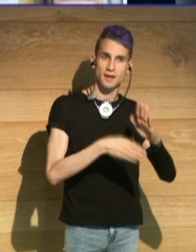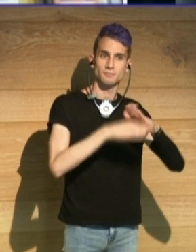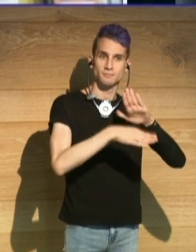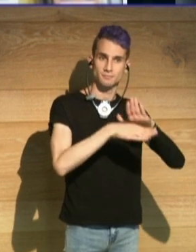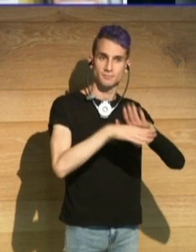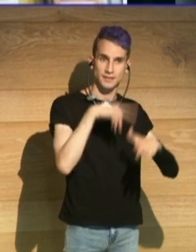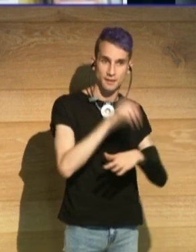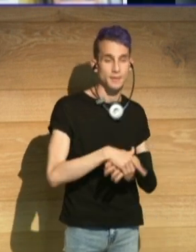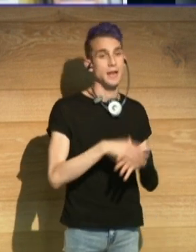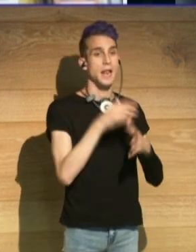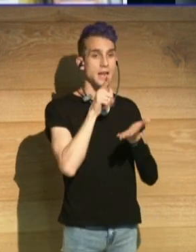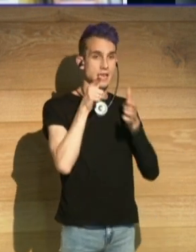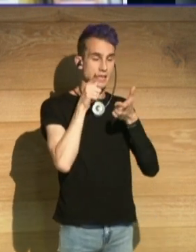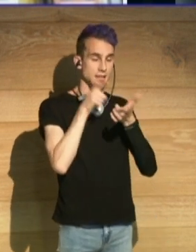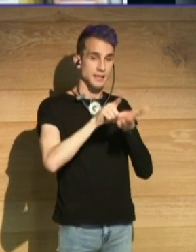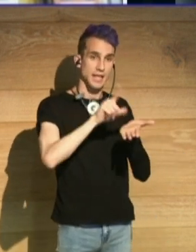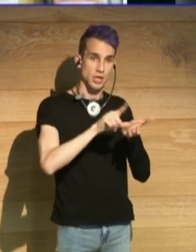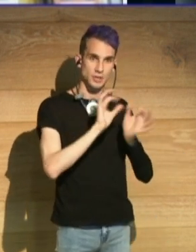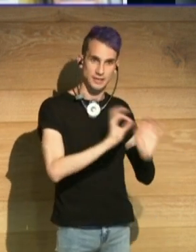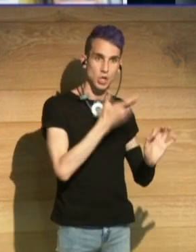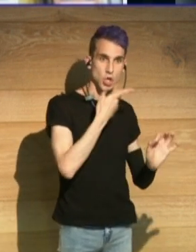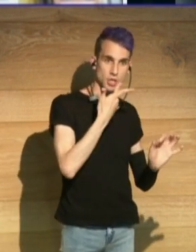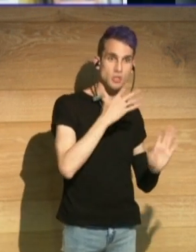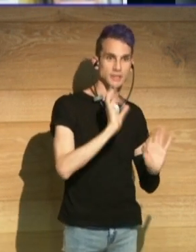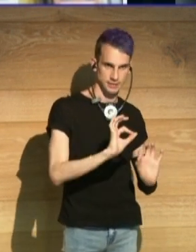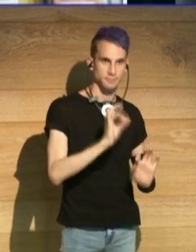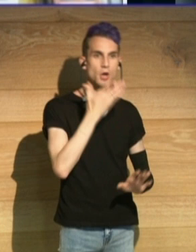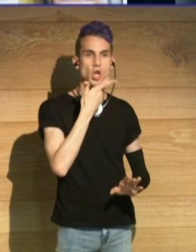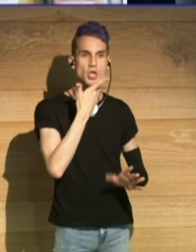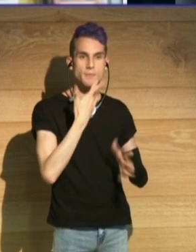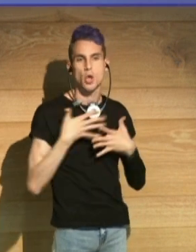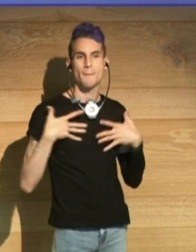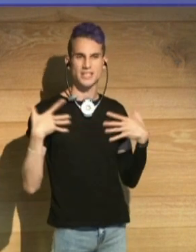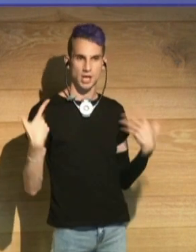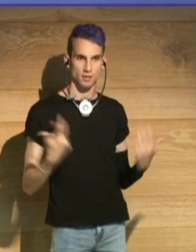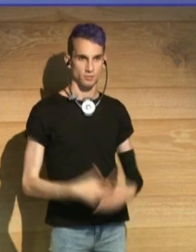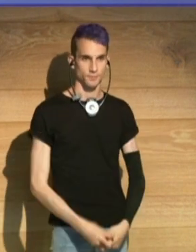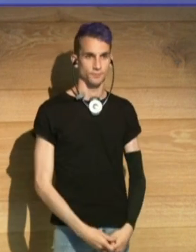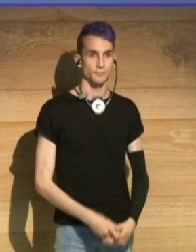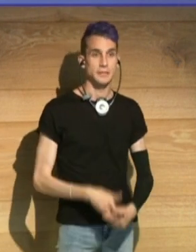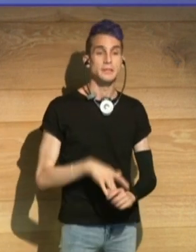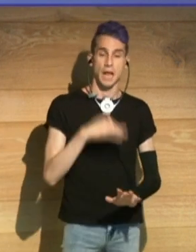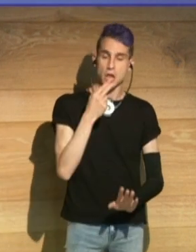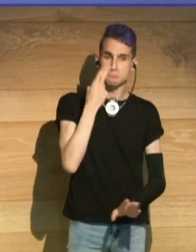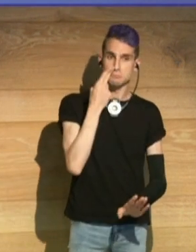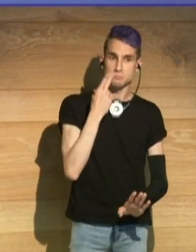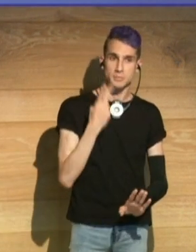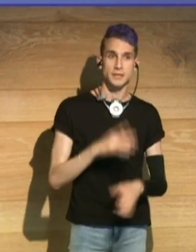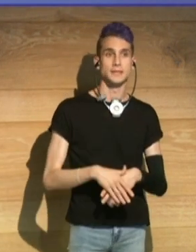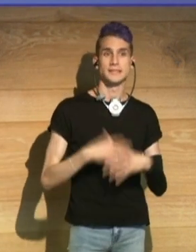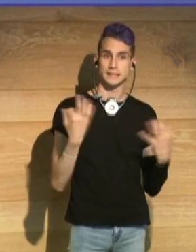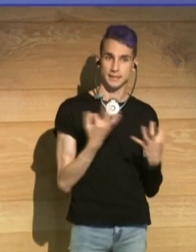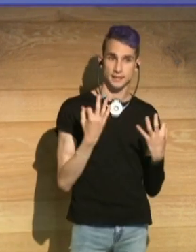es conocimiento, pero conocimiento apasionado, y lo es siempre. Lo que es apasionante, señor Scurati, déjeme decirle, es que usted sea capaz